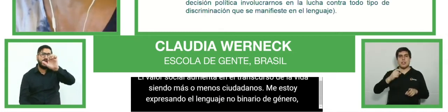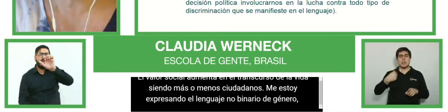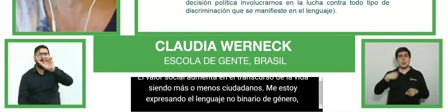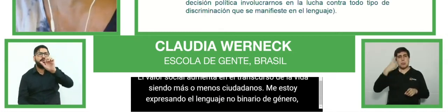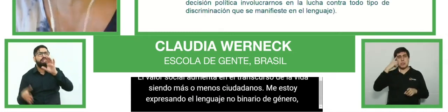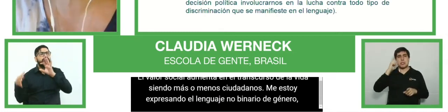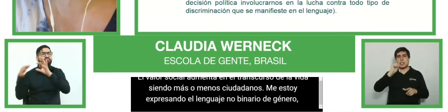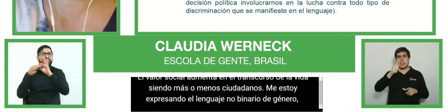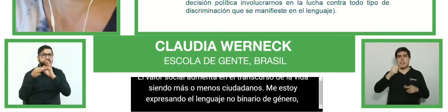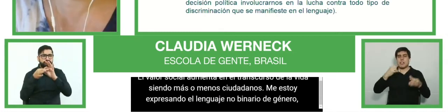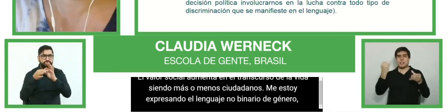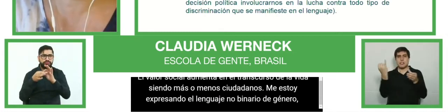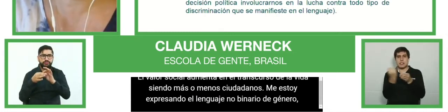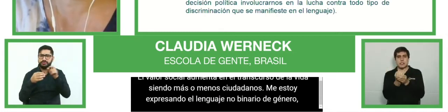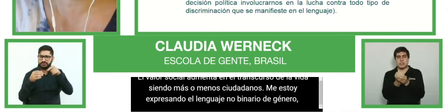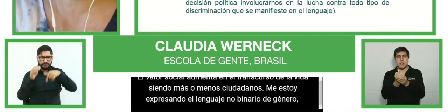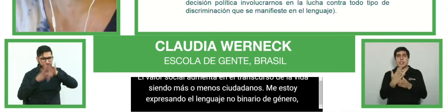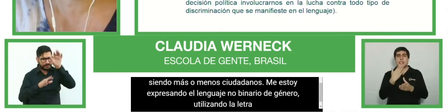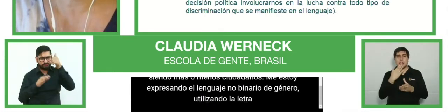inclusiva y política.